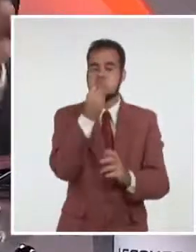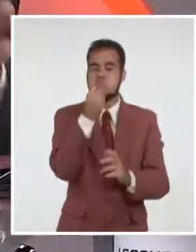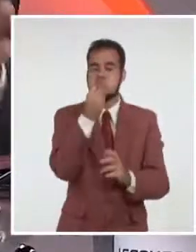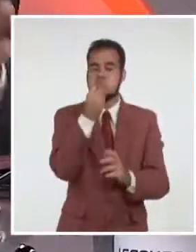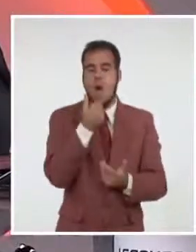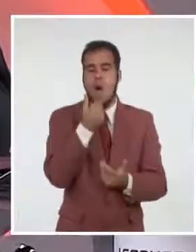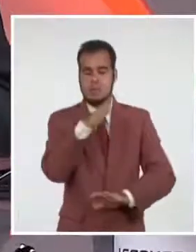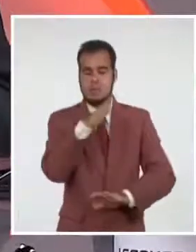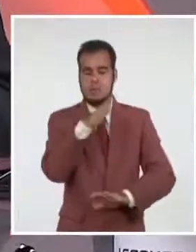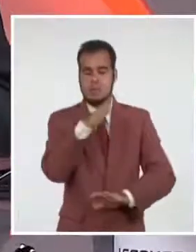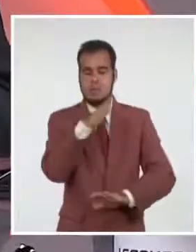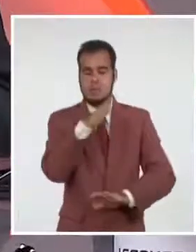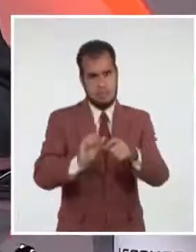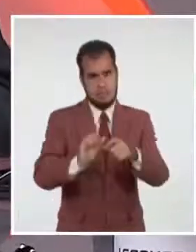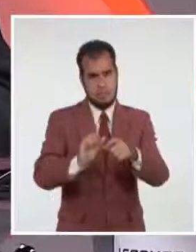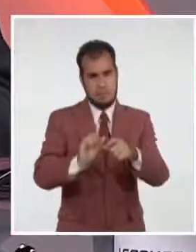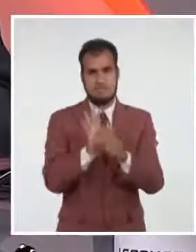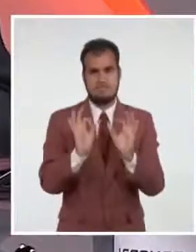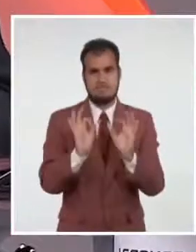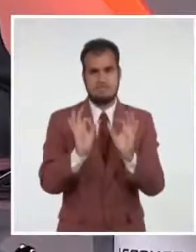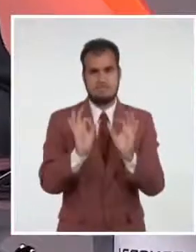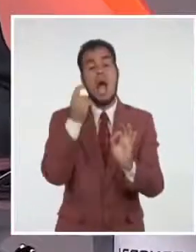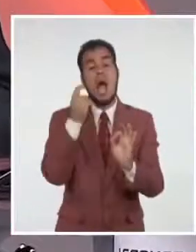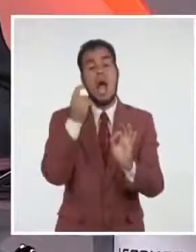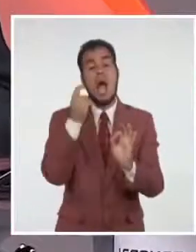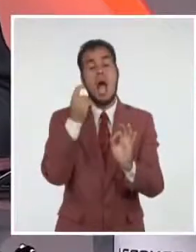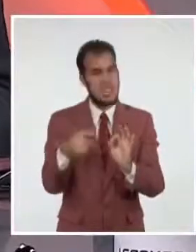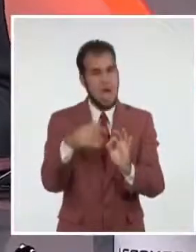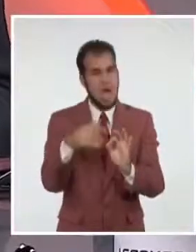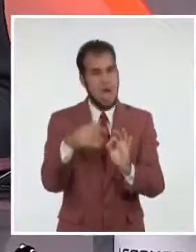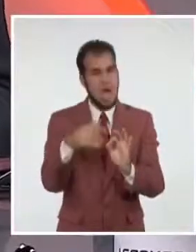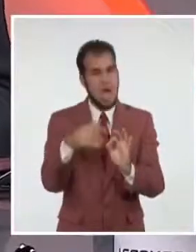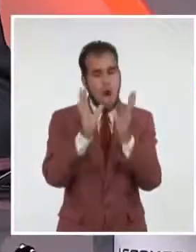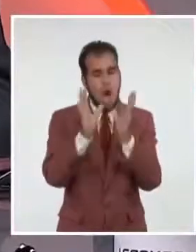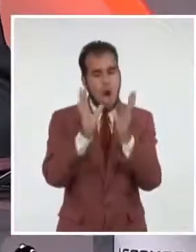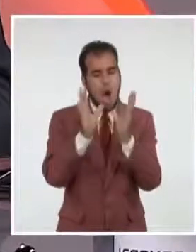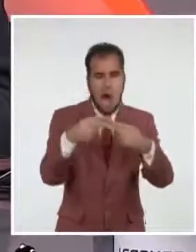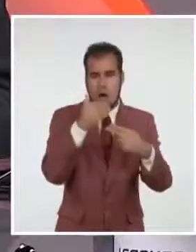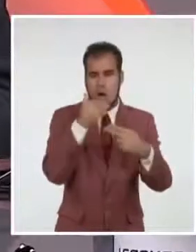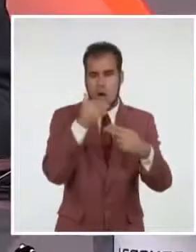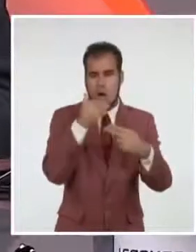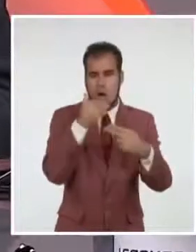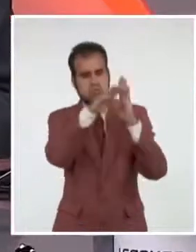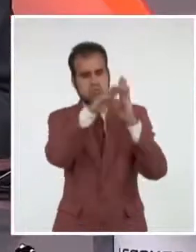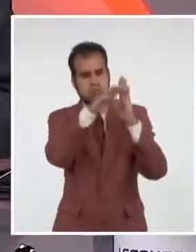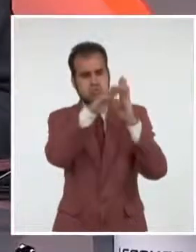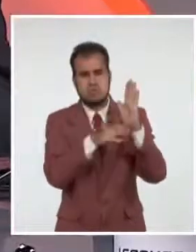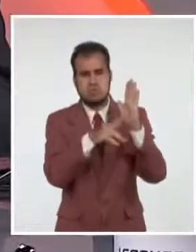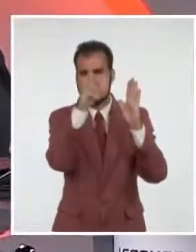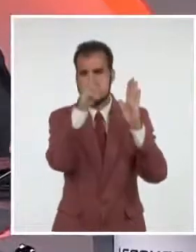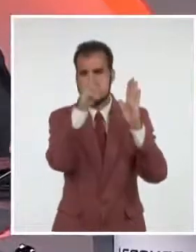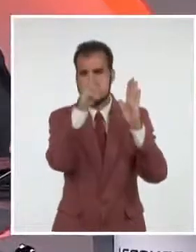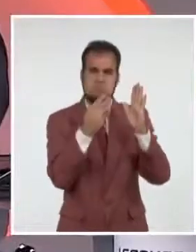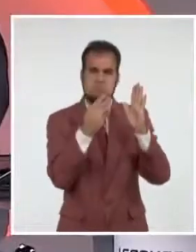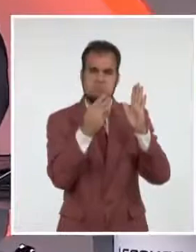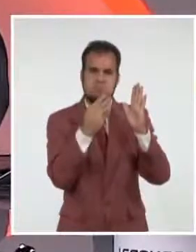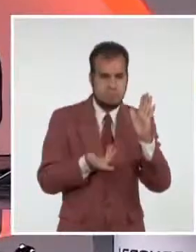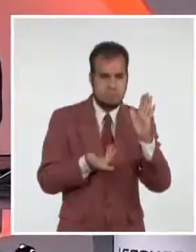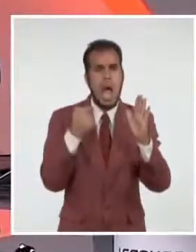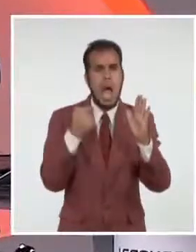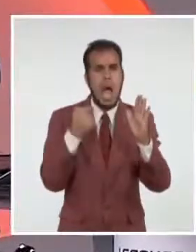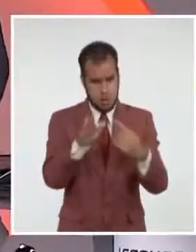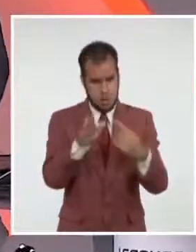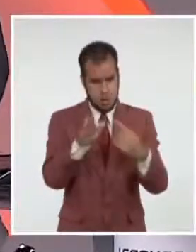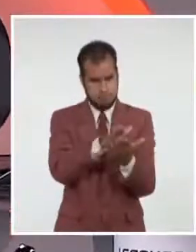eso también lleva pues aparejado todo el desarrollo que se sigue dando en los protocolos clínicos del país. De eso estaremos hablando en los próximos minutos